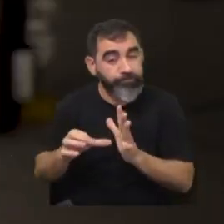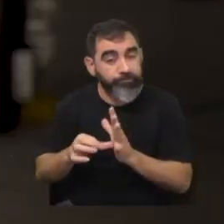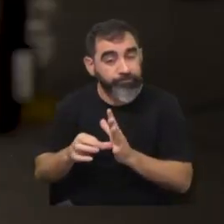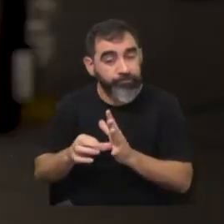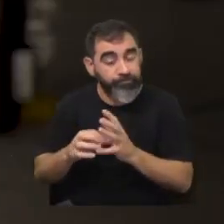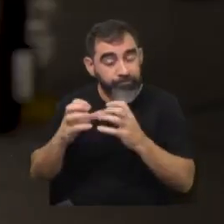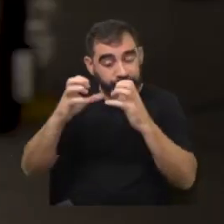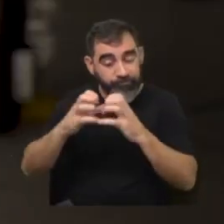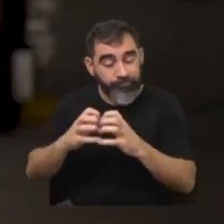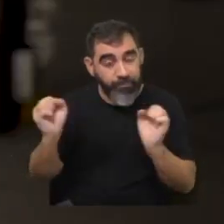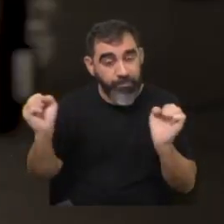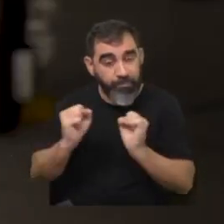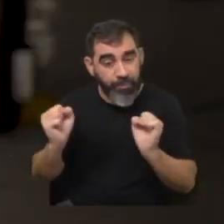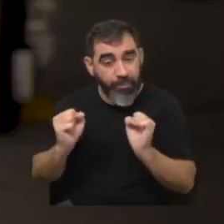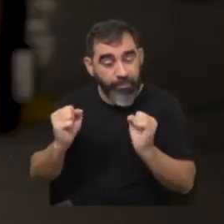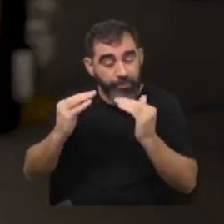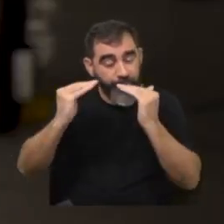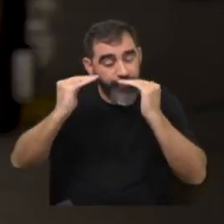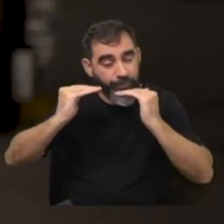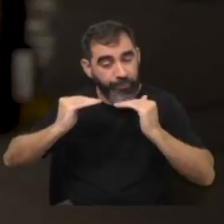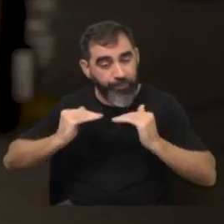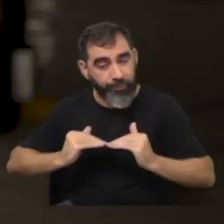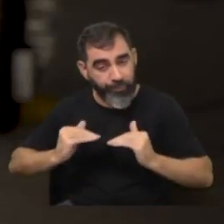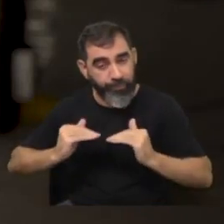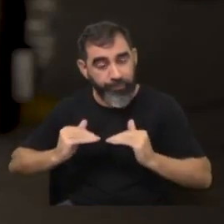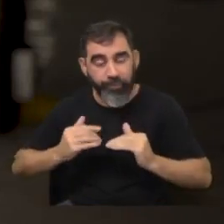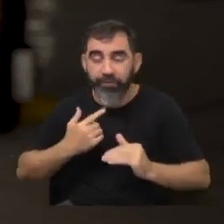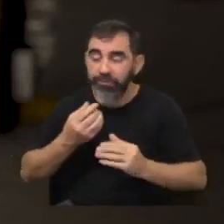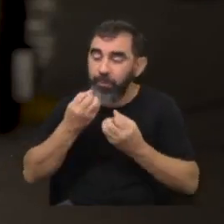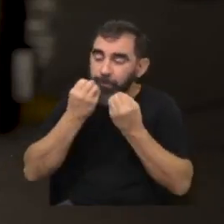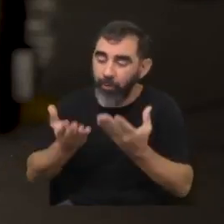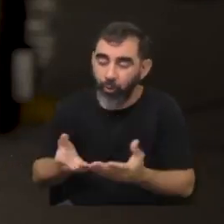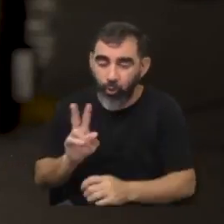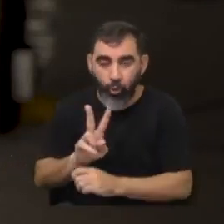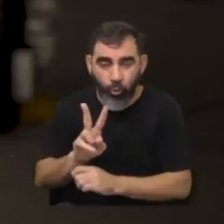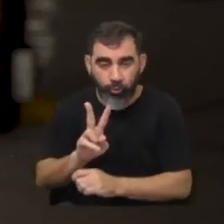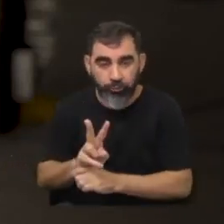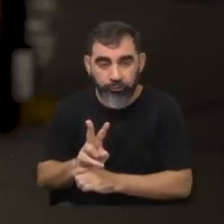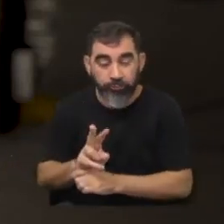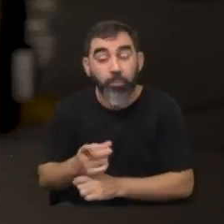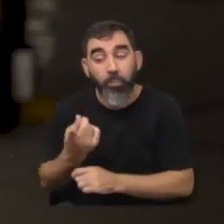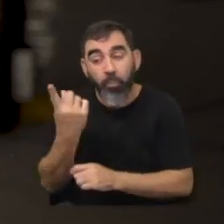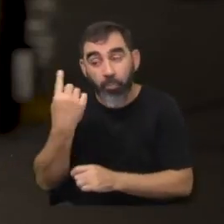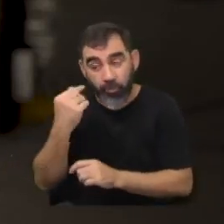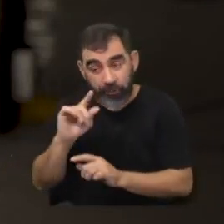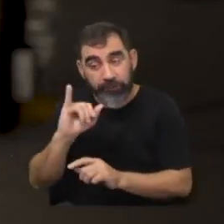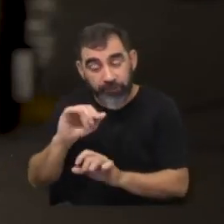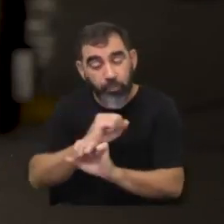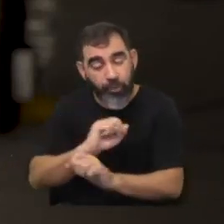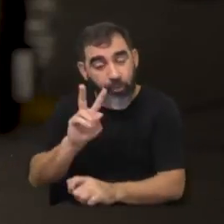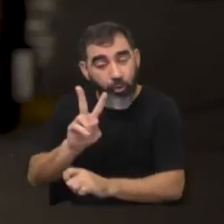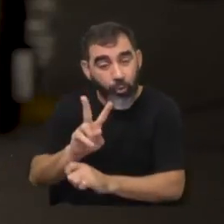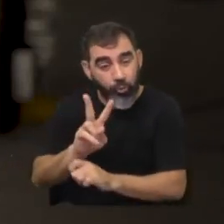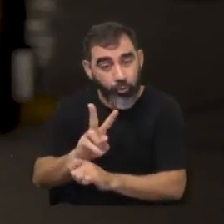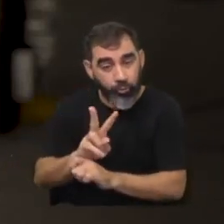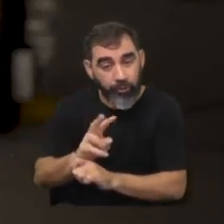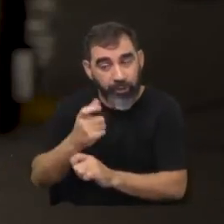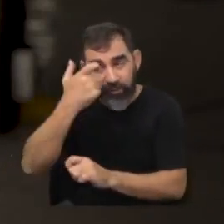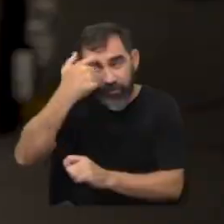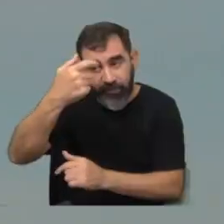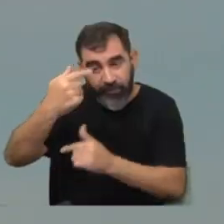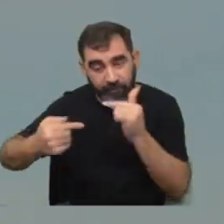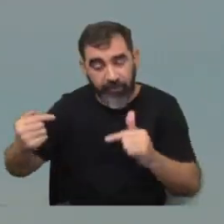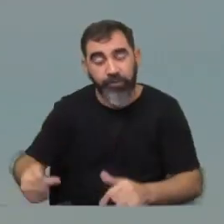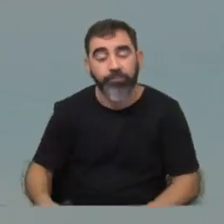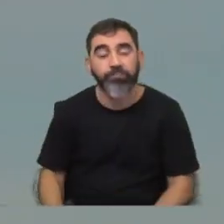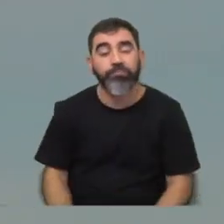que es el centro de miedo, de alguna manera pueda, bueno, ayudarnos a controlarlo, porque en ese sentido sí se puede controlar con estas técnicas que